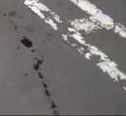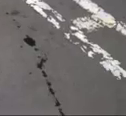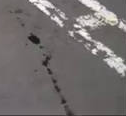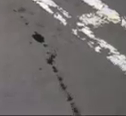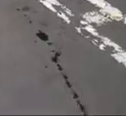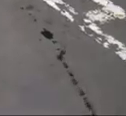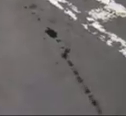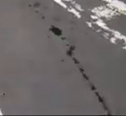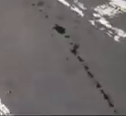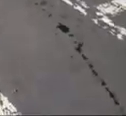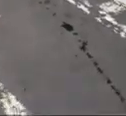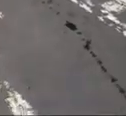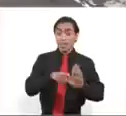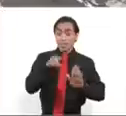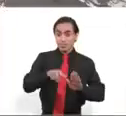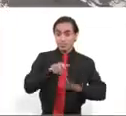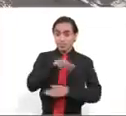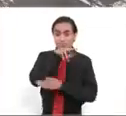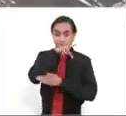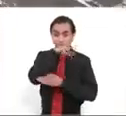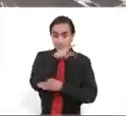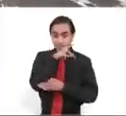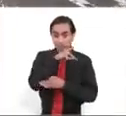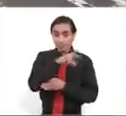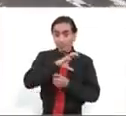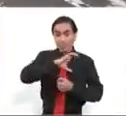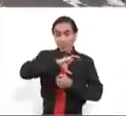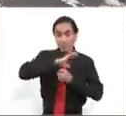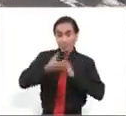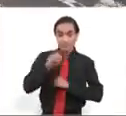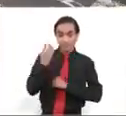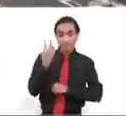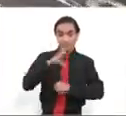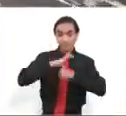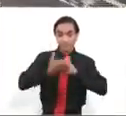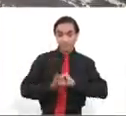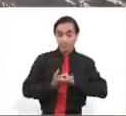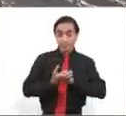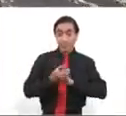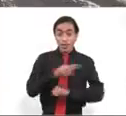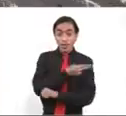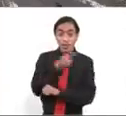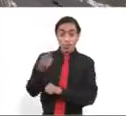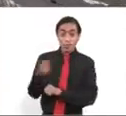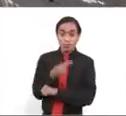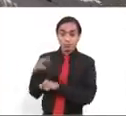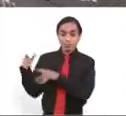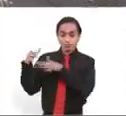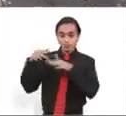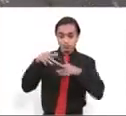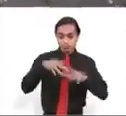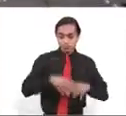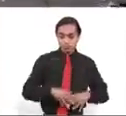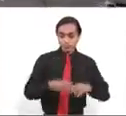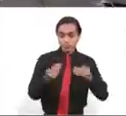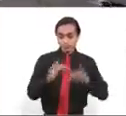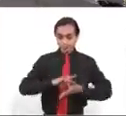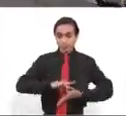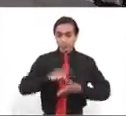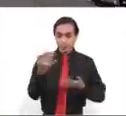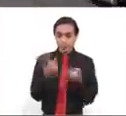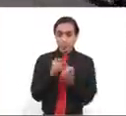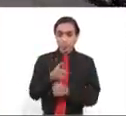Y con esta demostración de chatarrización finalizamos este acto. Agradecemos a ustedes su amable asistencia, deseando que sigan